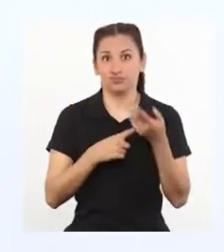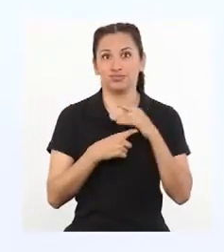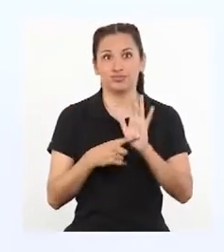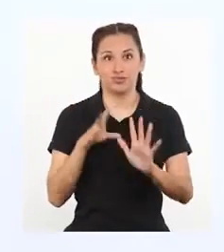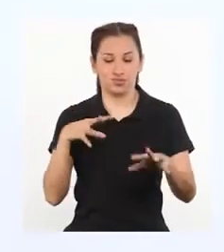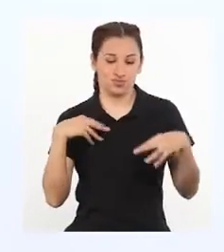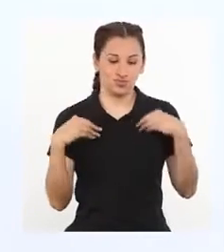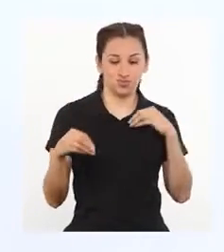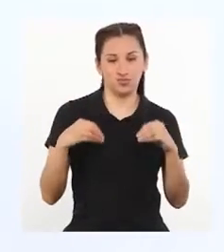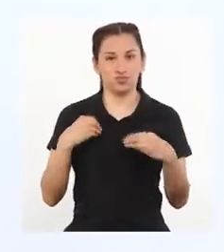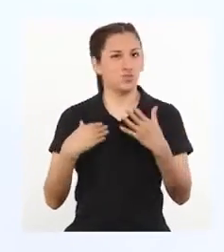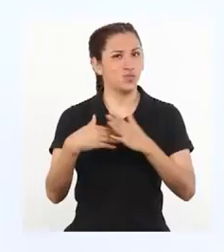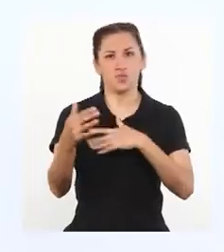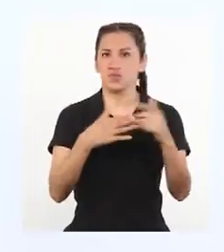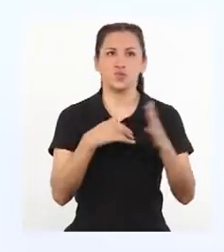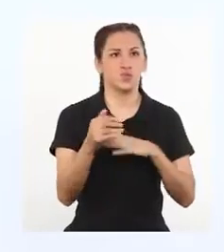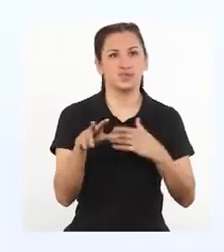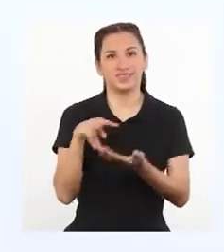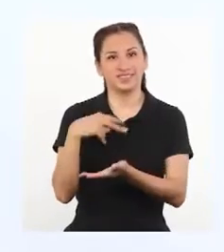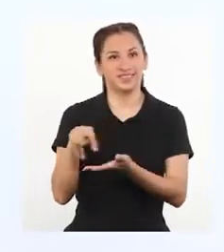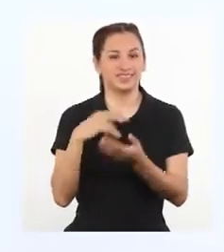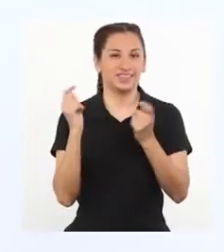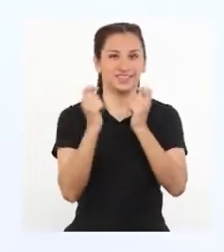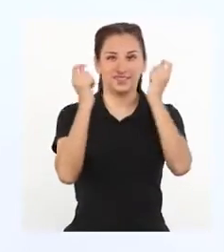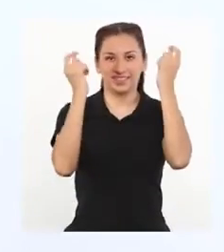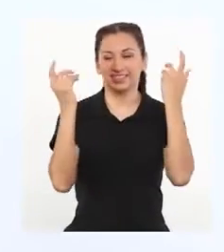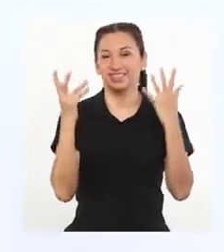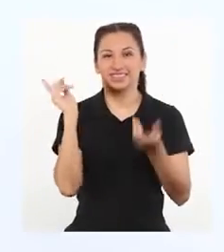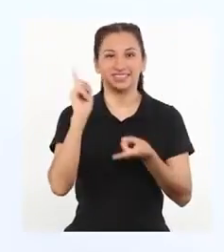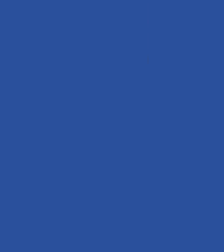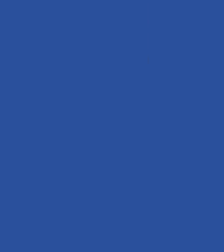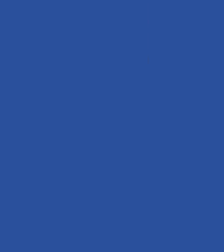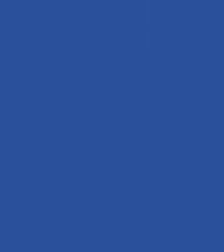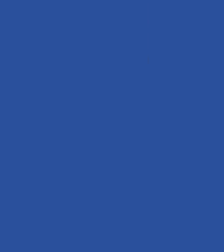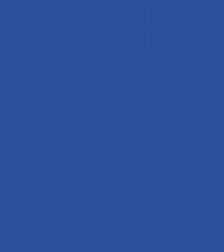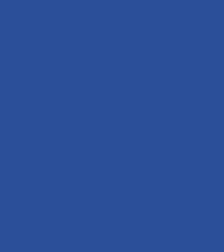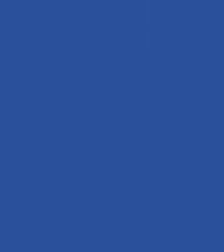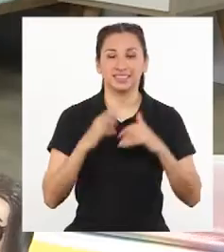demostrar nuestros movimientos en cualquier fiesta. ¡Hasta pronto!